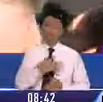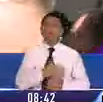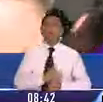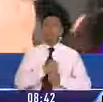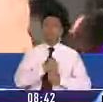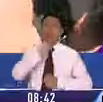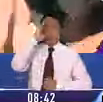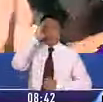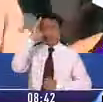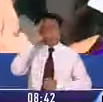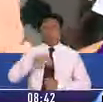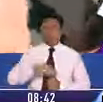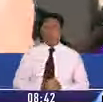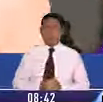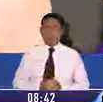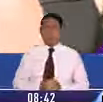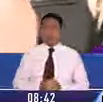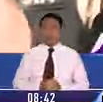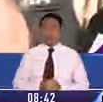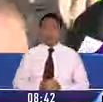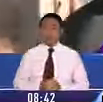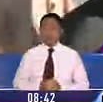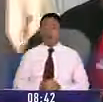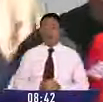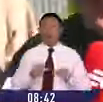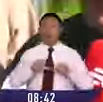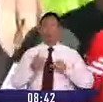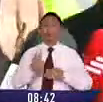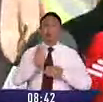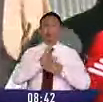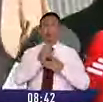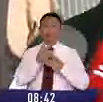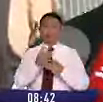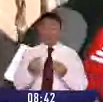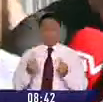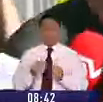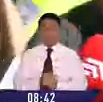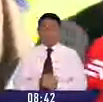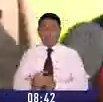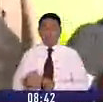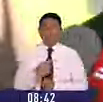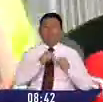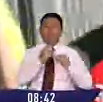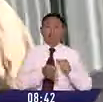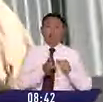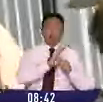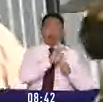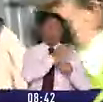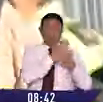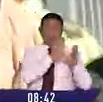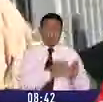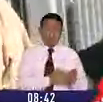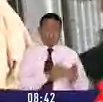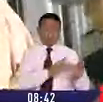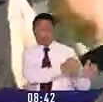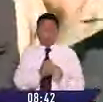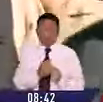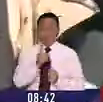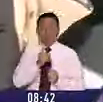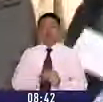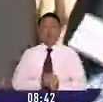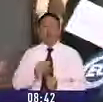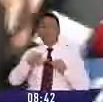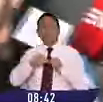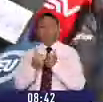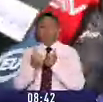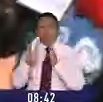insistir, la disolución no es al poder legislativo, a la función legislativa, sino a la actual asamblea.